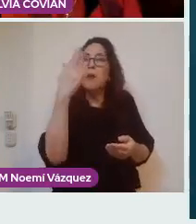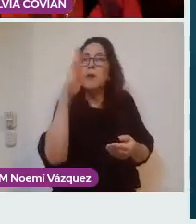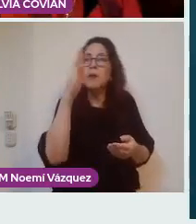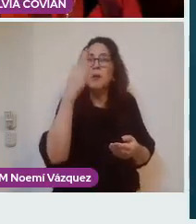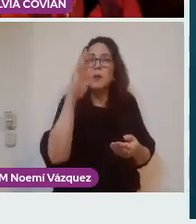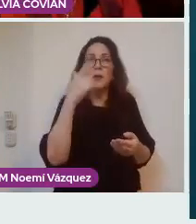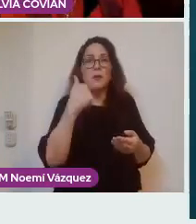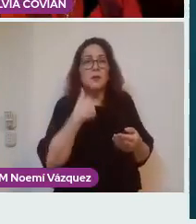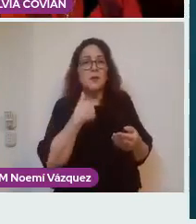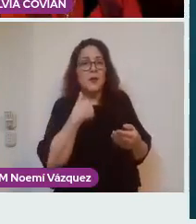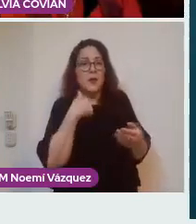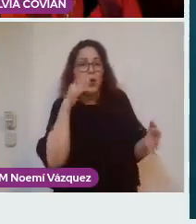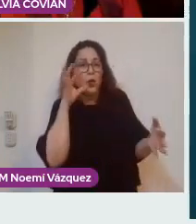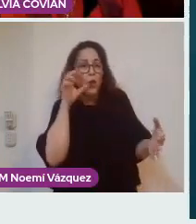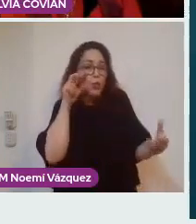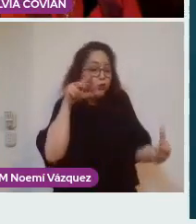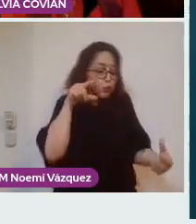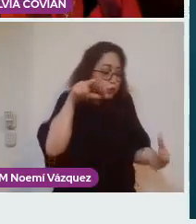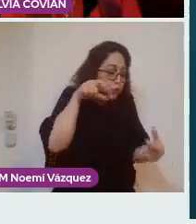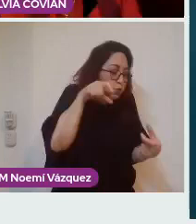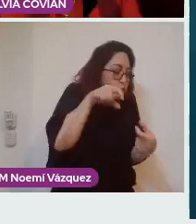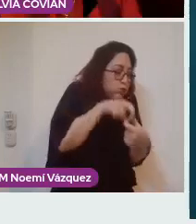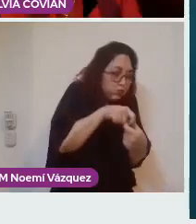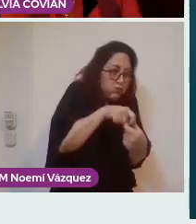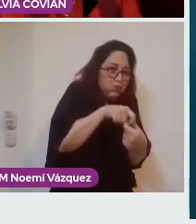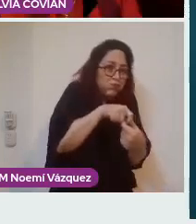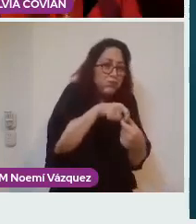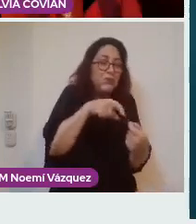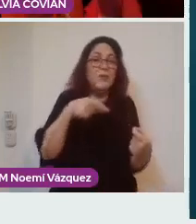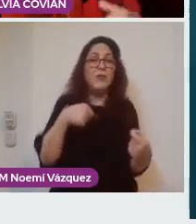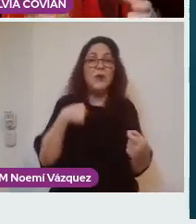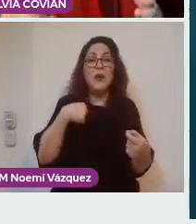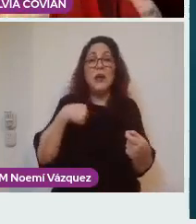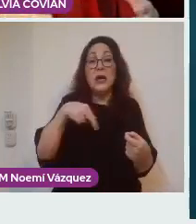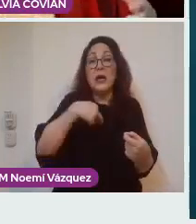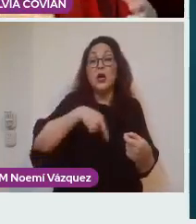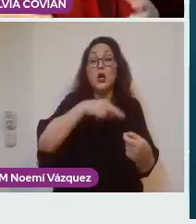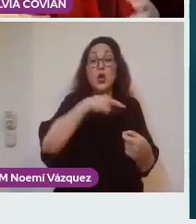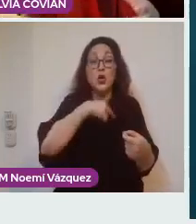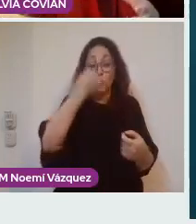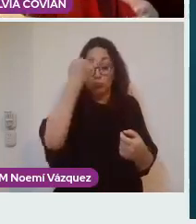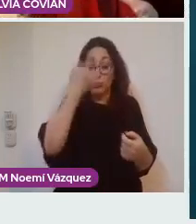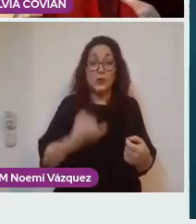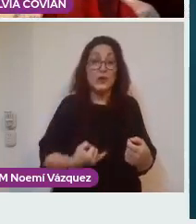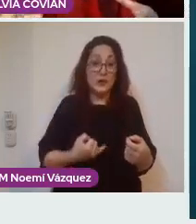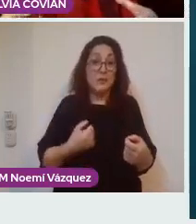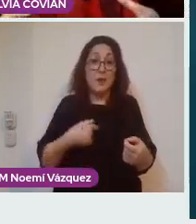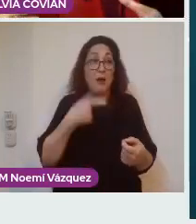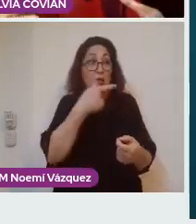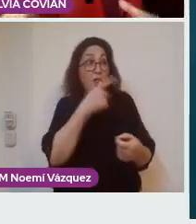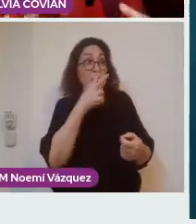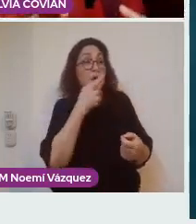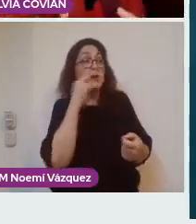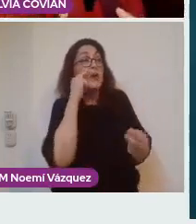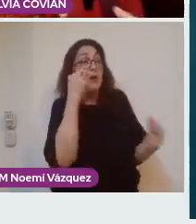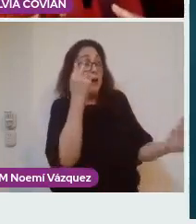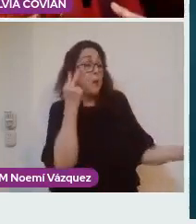uno, cuándo vomitar y dónde vomitar, que estaríamos hablando específicamente de la bulimia, cómo hacer